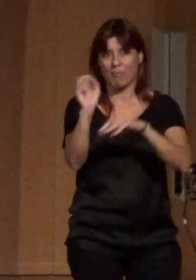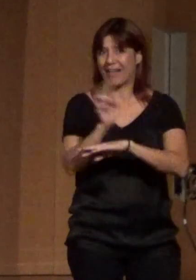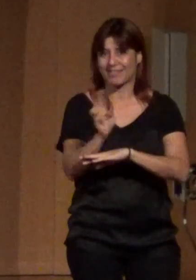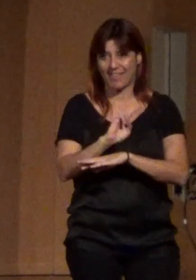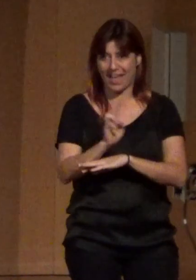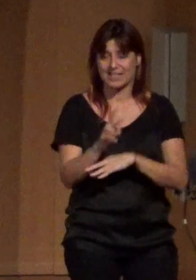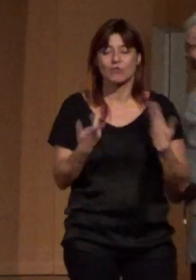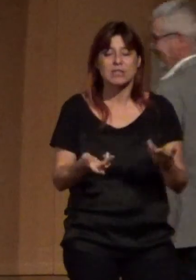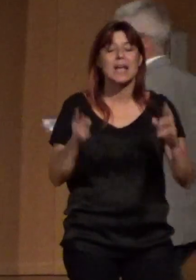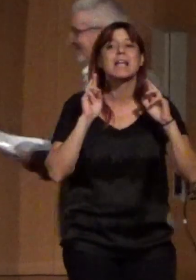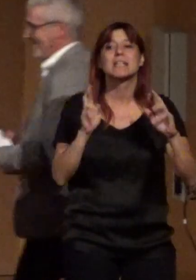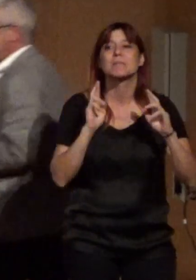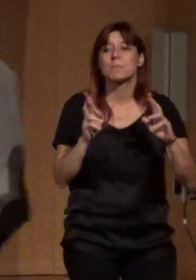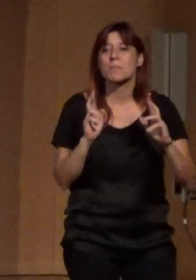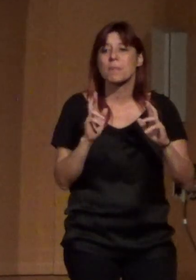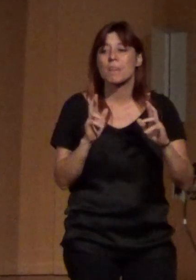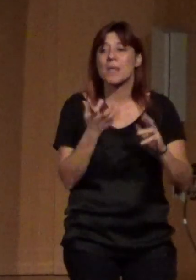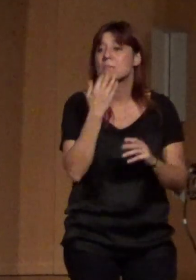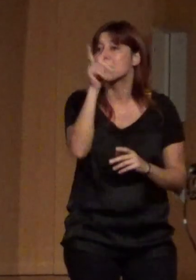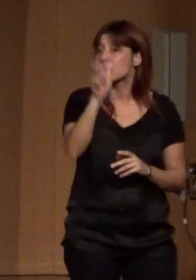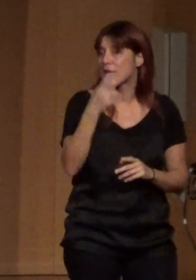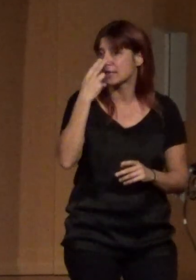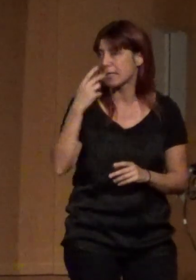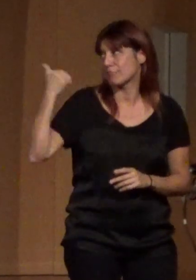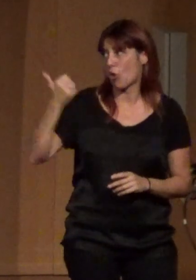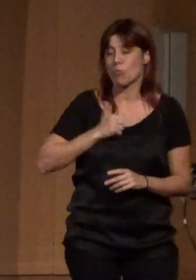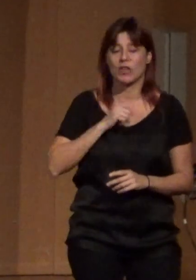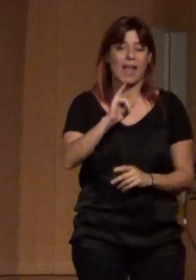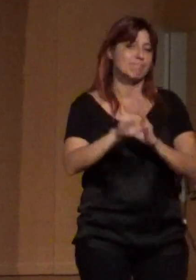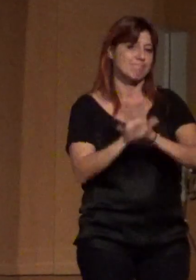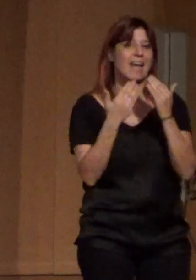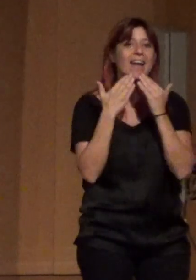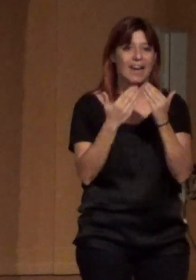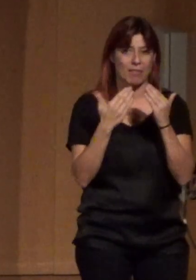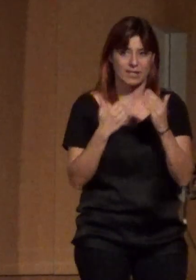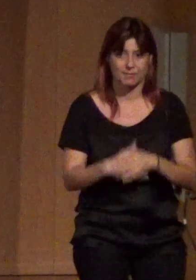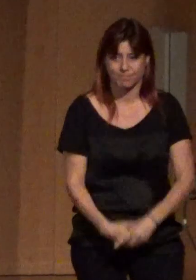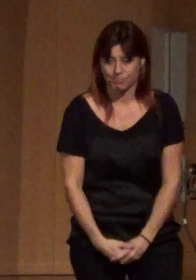que el que quiera proceder tenga ahí una oportunidad. Y nada más, muchas gracias por la atención.